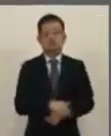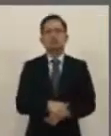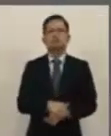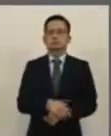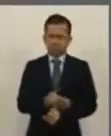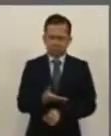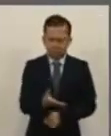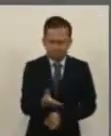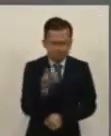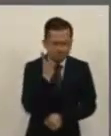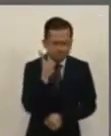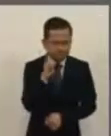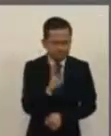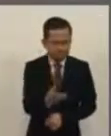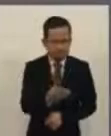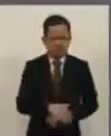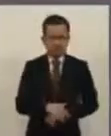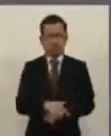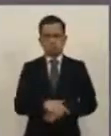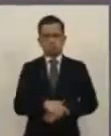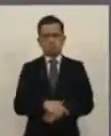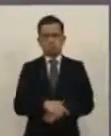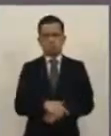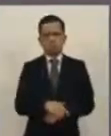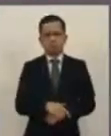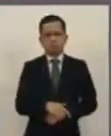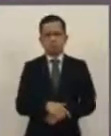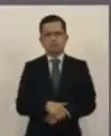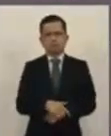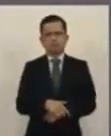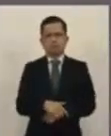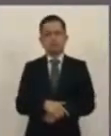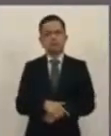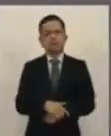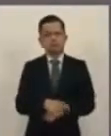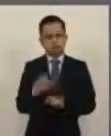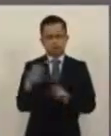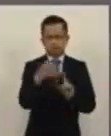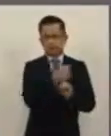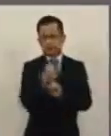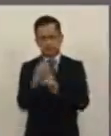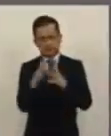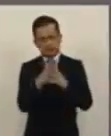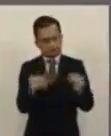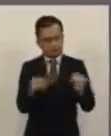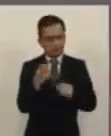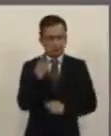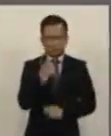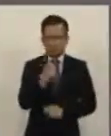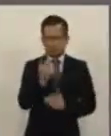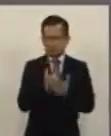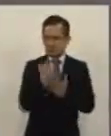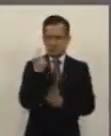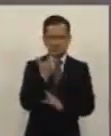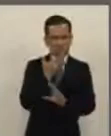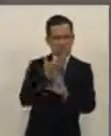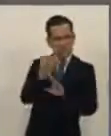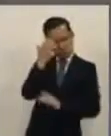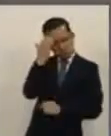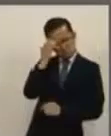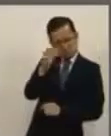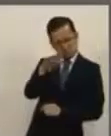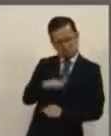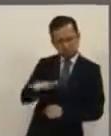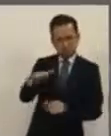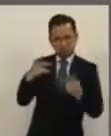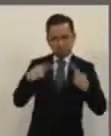Adelante, diputada. La desaparición forzada es un crimen de lesa humanidad. Y eso fue lo que ocurrió